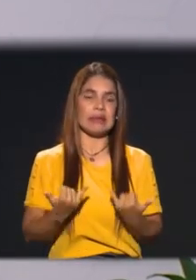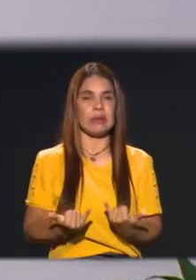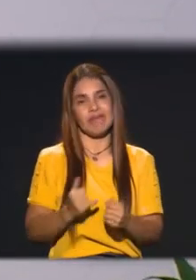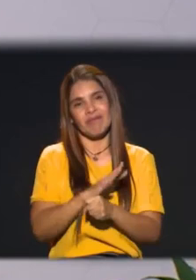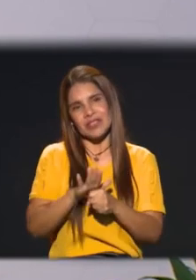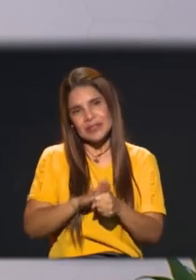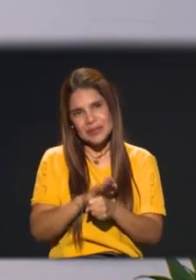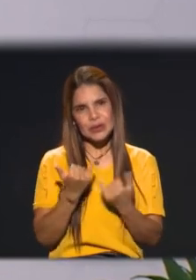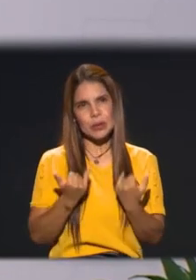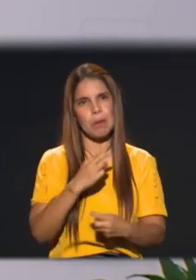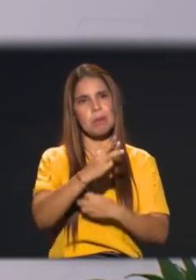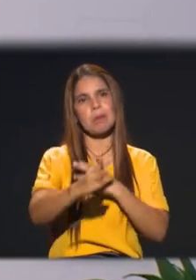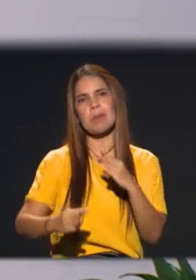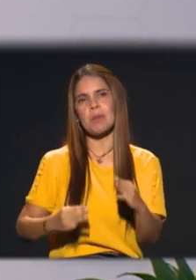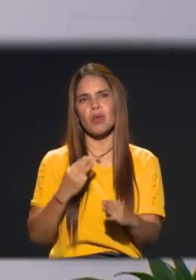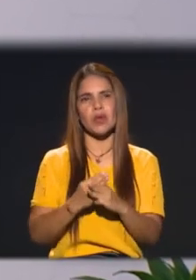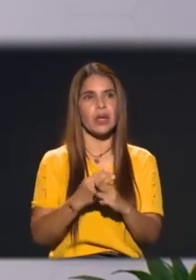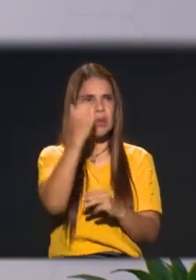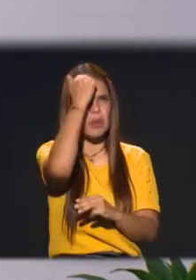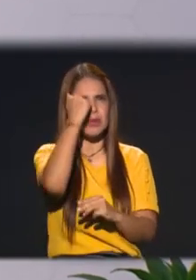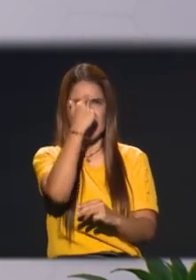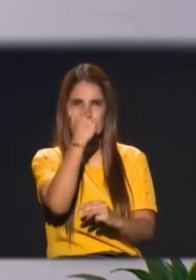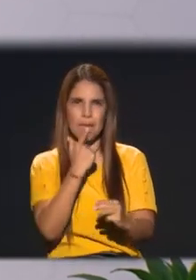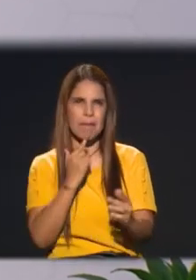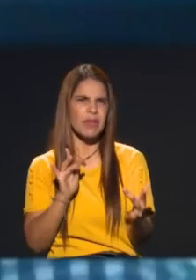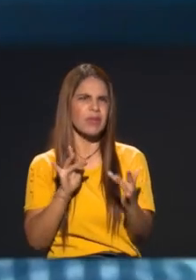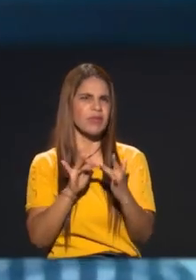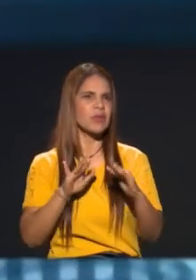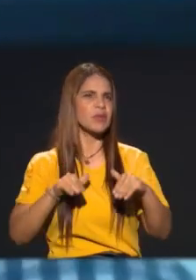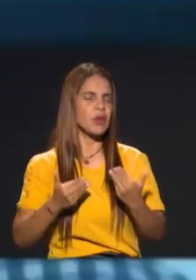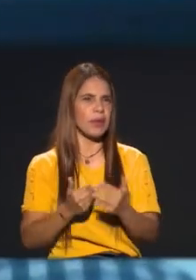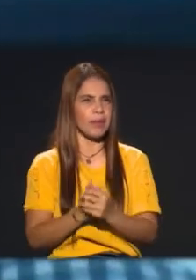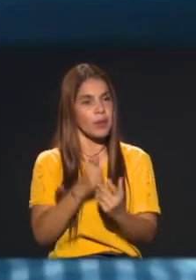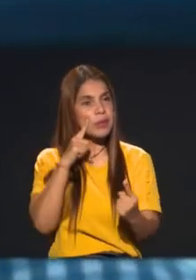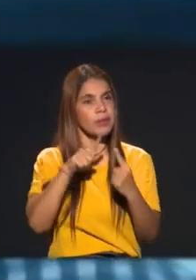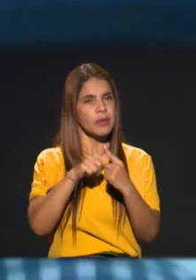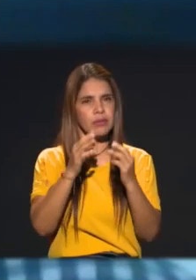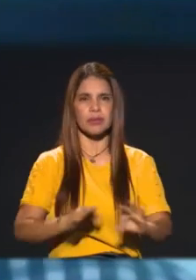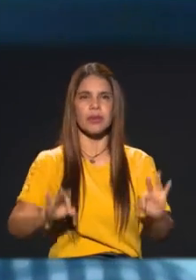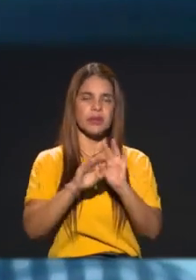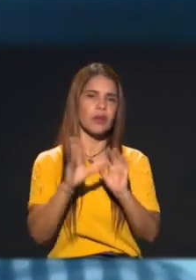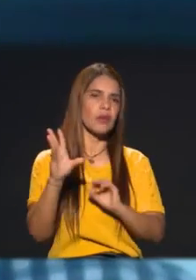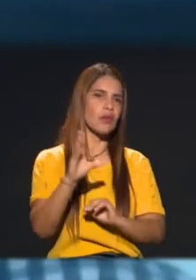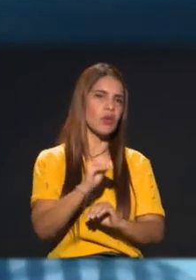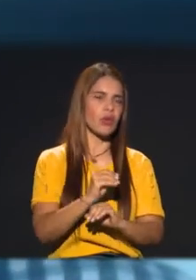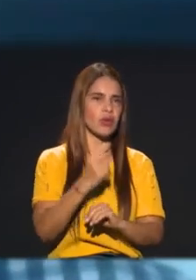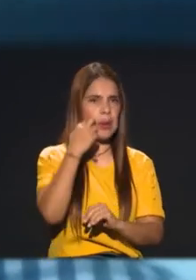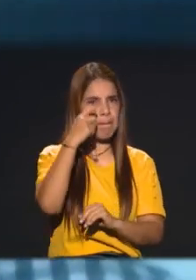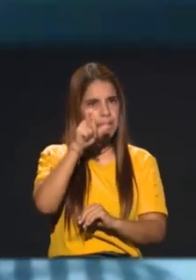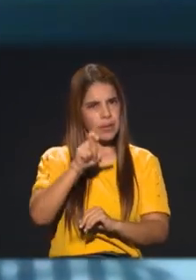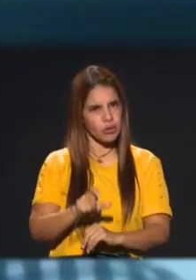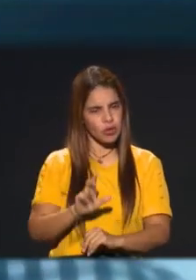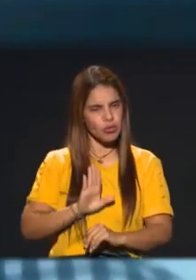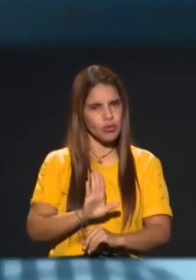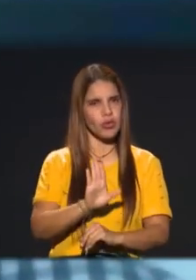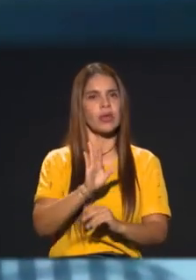estamos viviendo hoy en el mundo, como docente, por supuesto. Bueno, yo creo que el reto más importante que tenemos desde lo humano es que